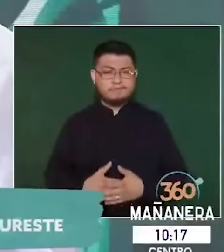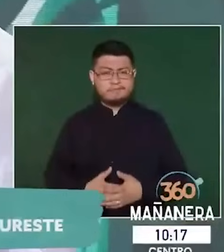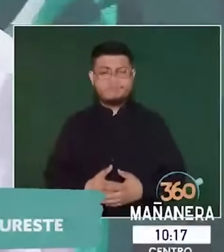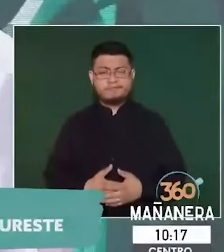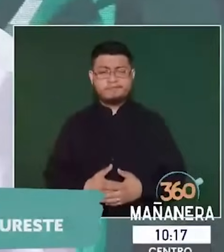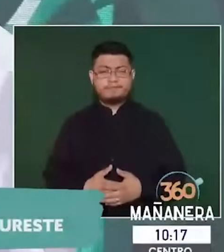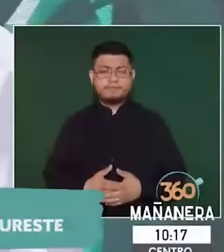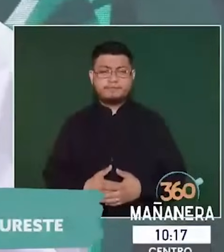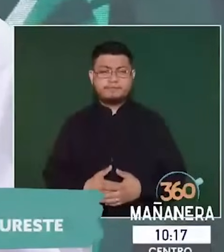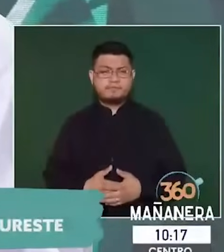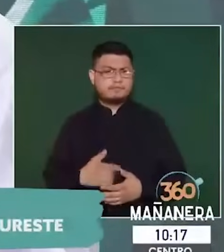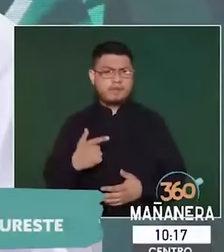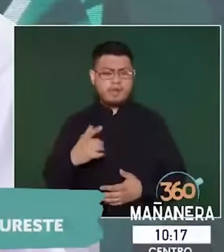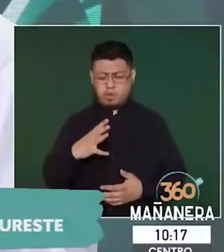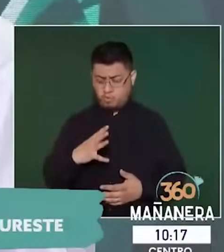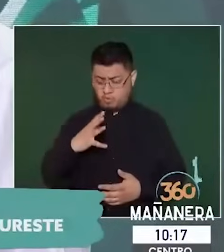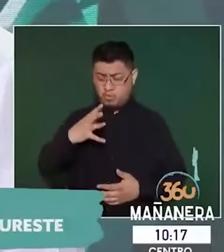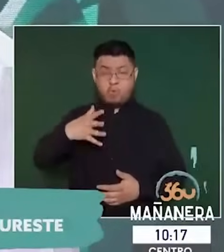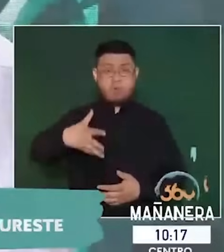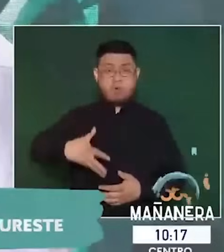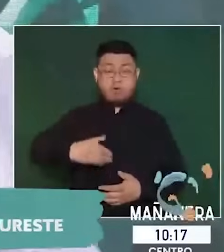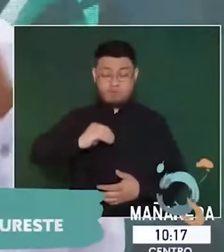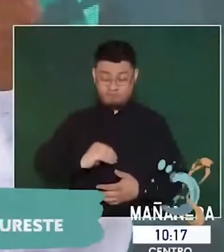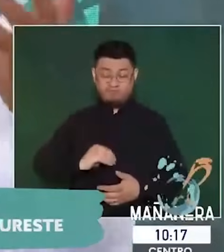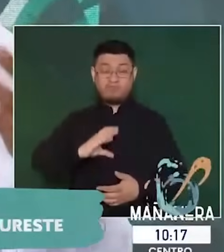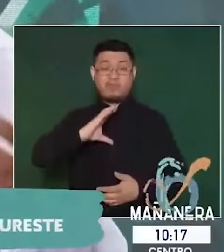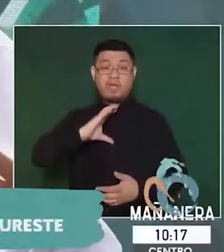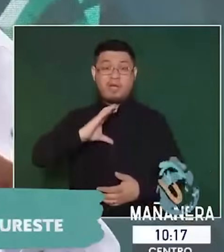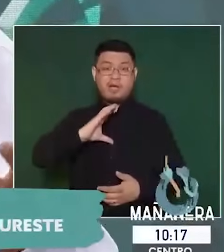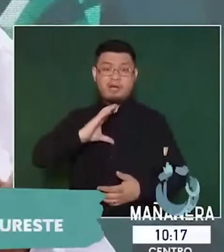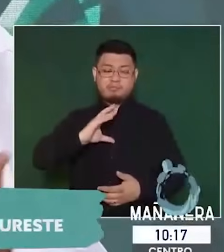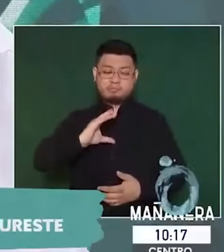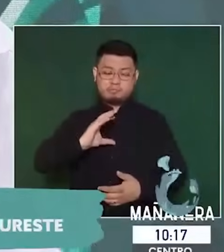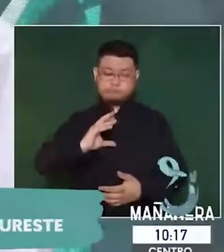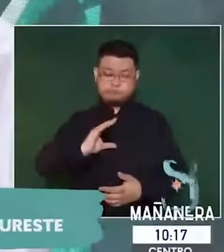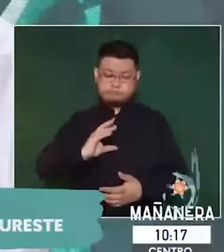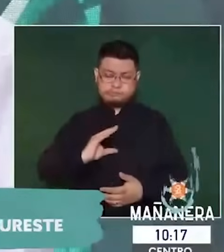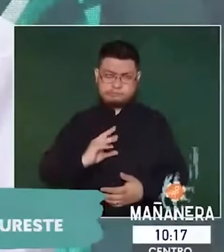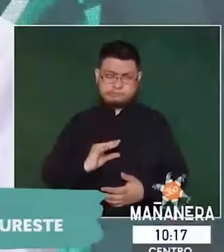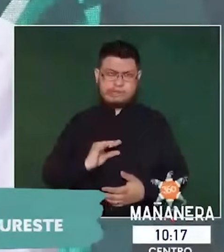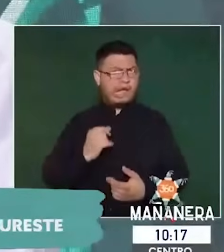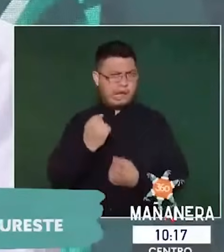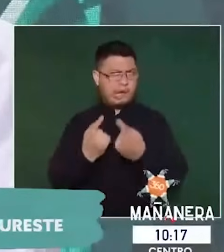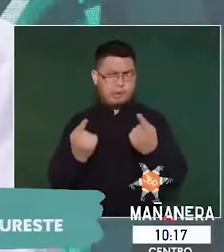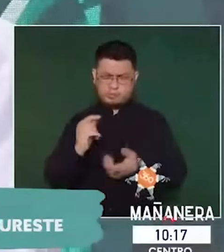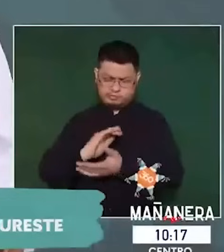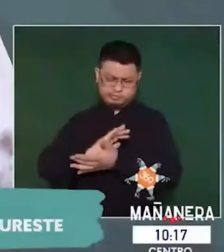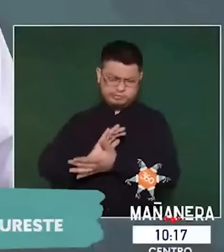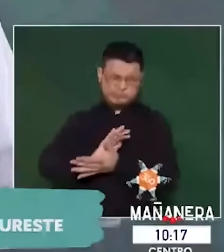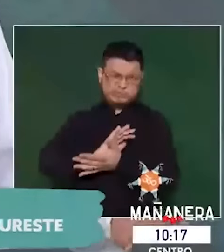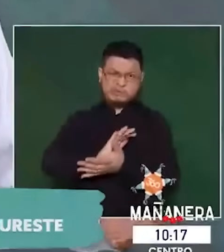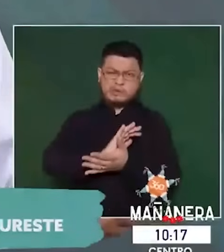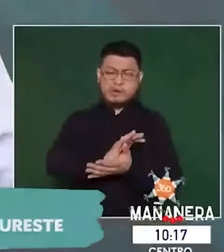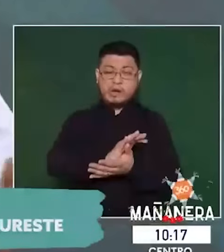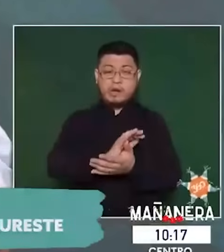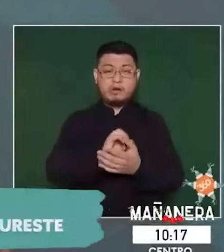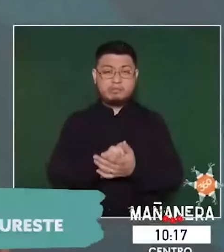nuestro orgullo por la grandeza cultural de México. Se llegó